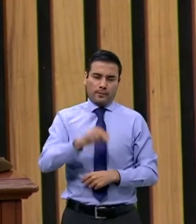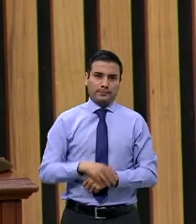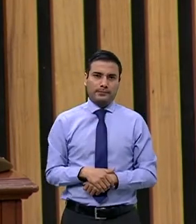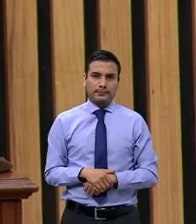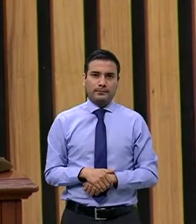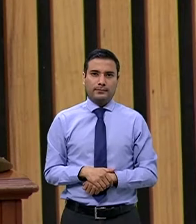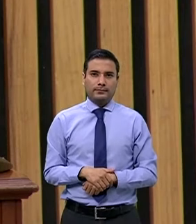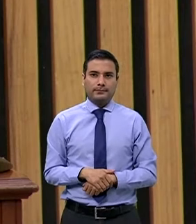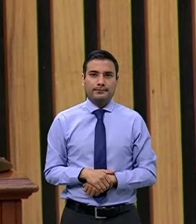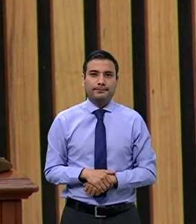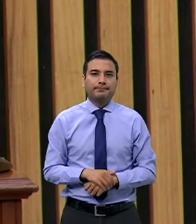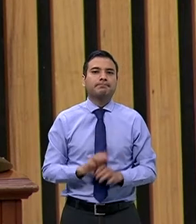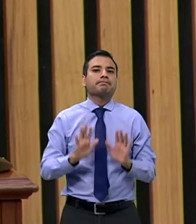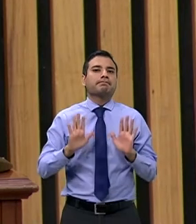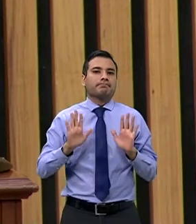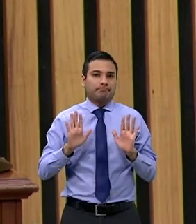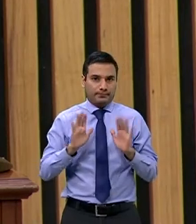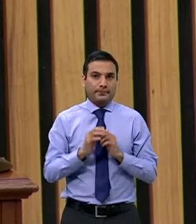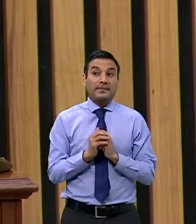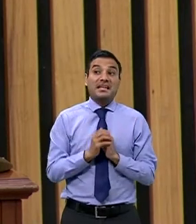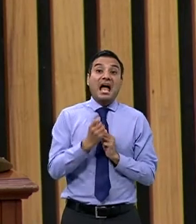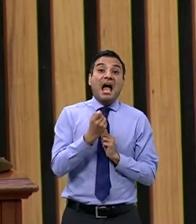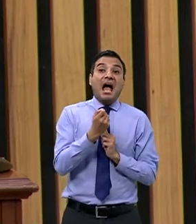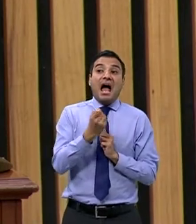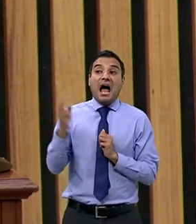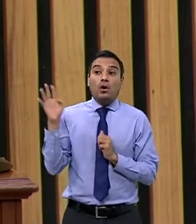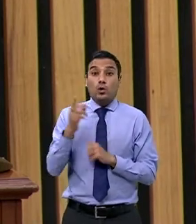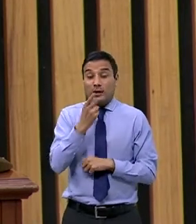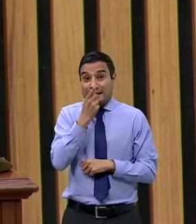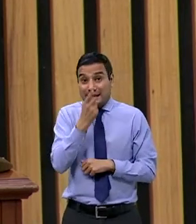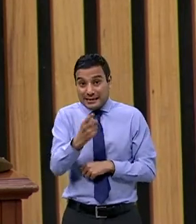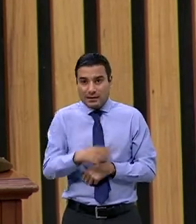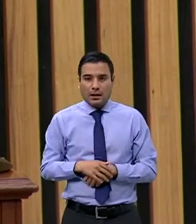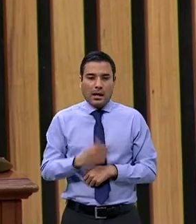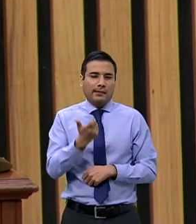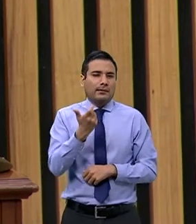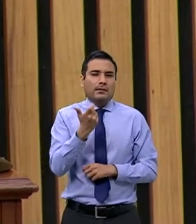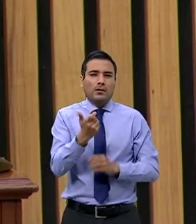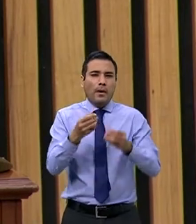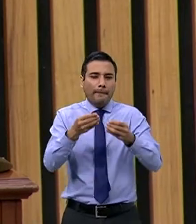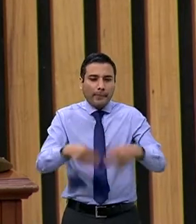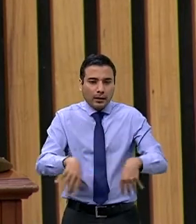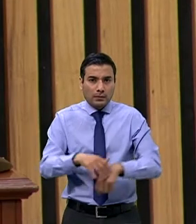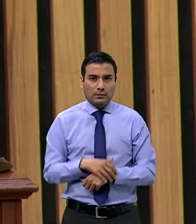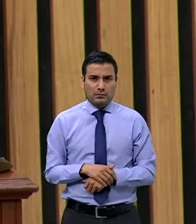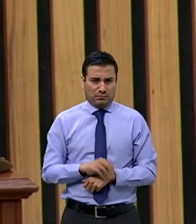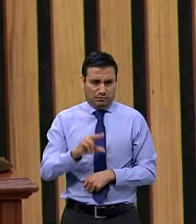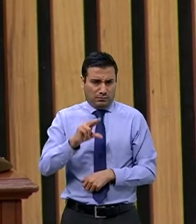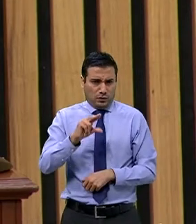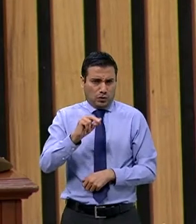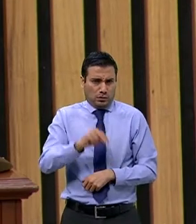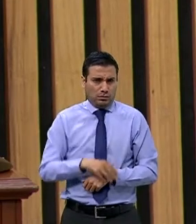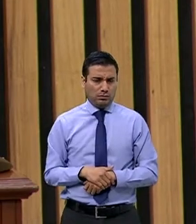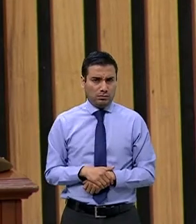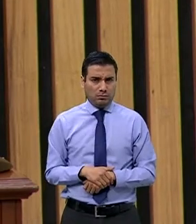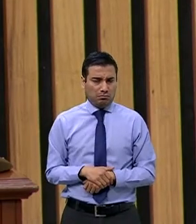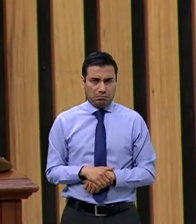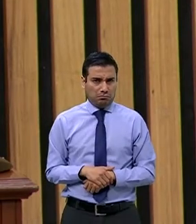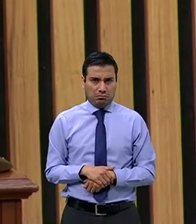equivocados quienes dicen que se se tiró dinero a la basura esta consulta se hizo con recursos